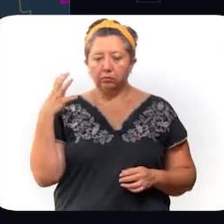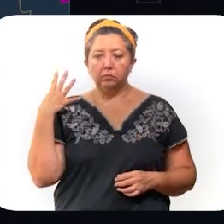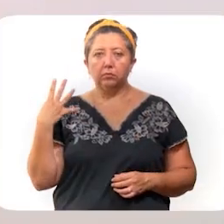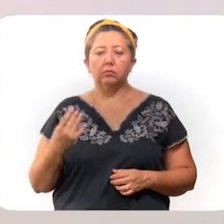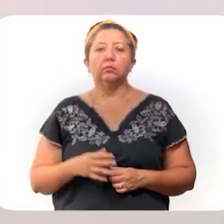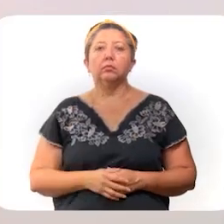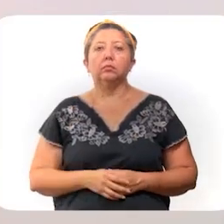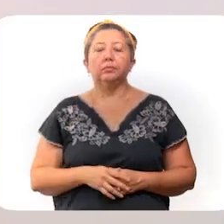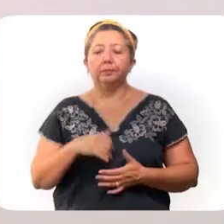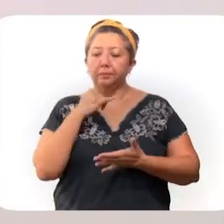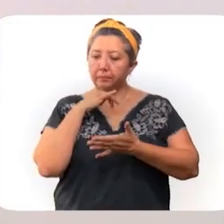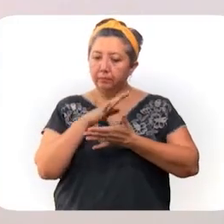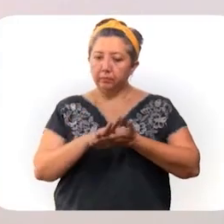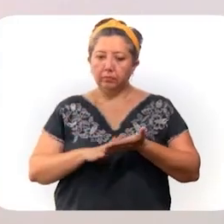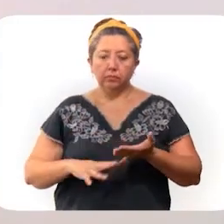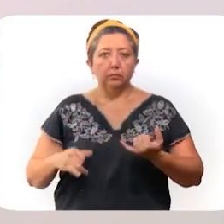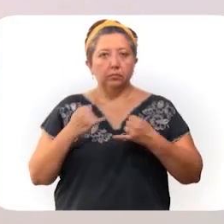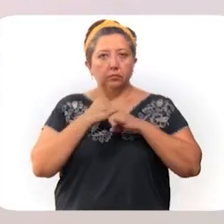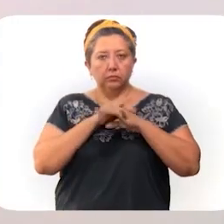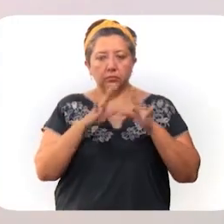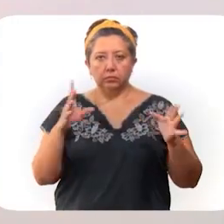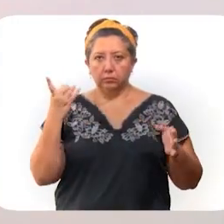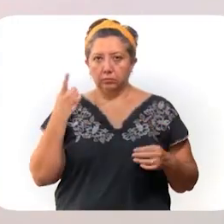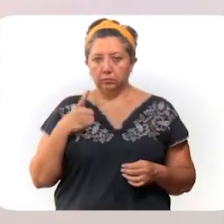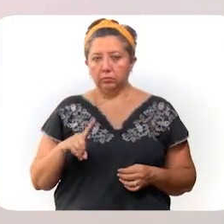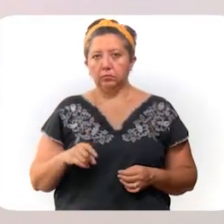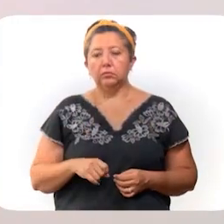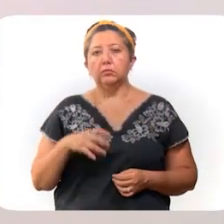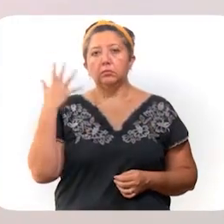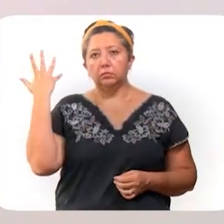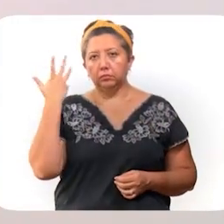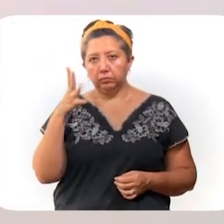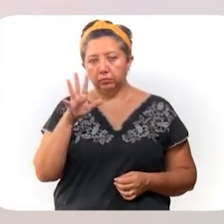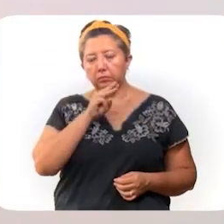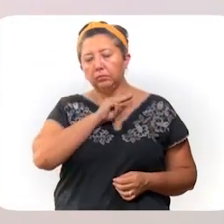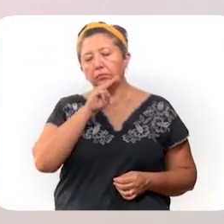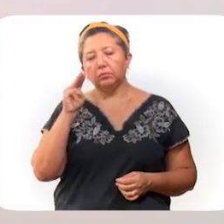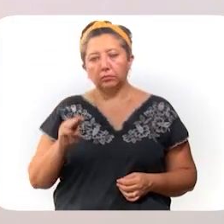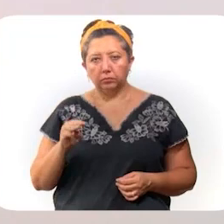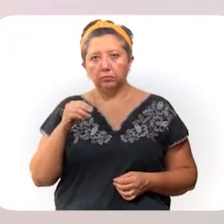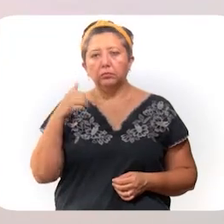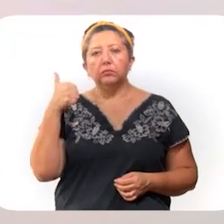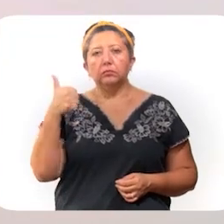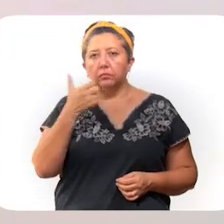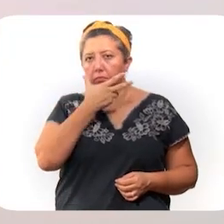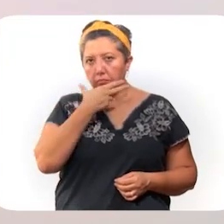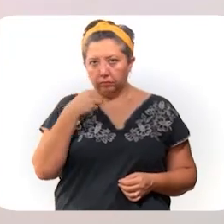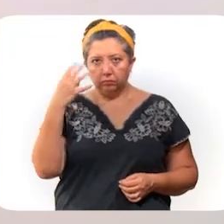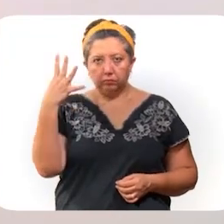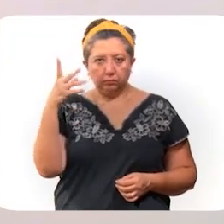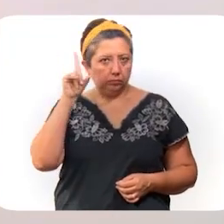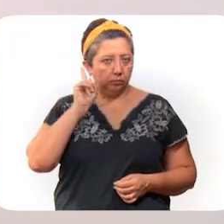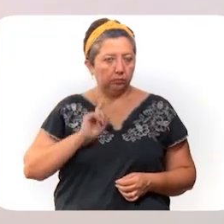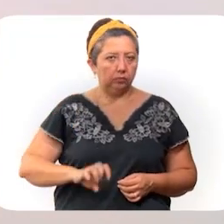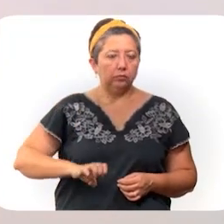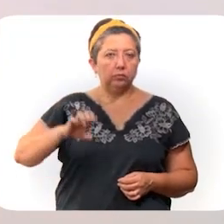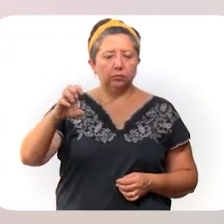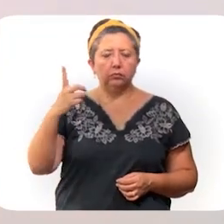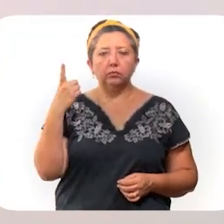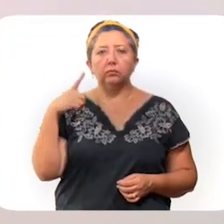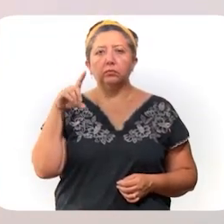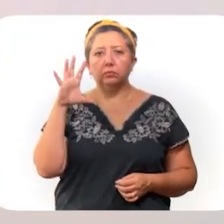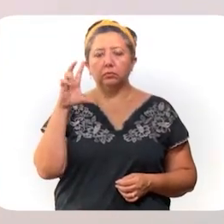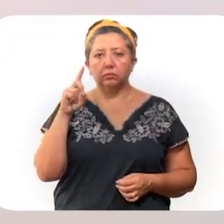6.404. Lamentablemente en este parte médico informamos de 10 fallecimientos, son 6 hombres y 4 mujeres de un rango de